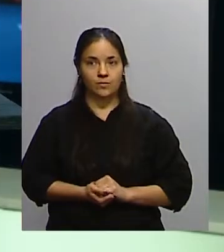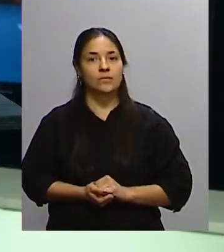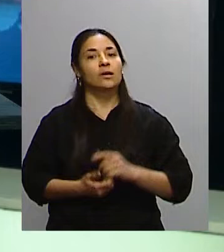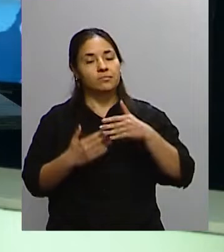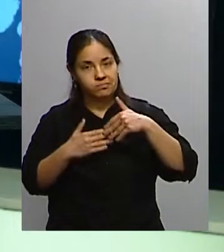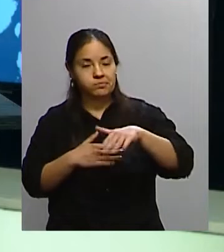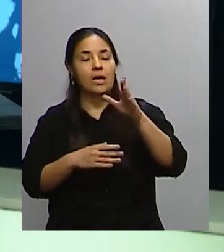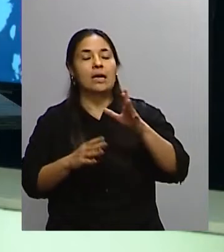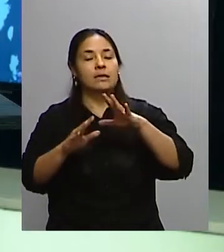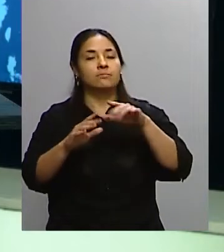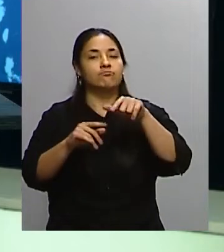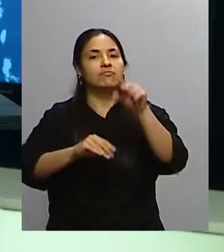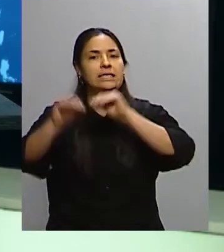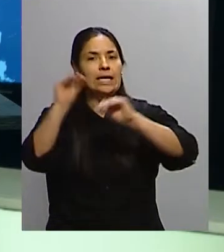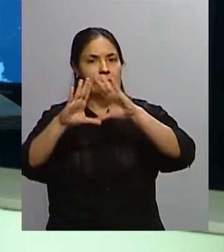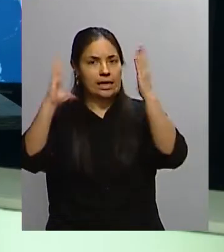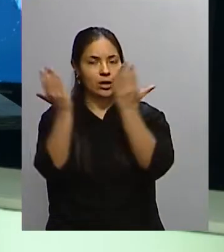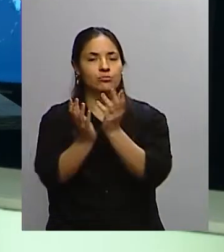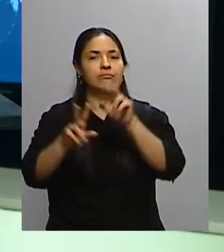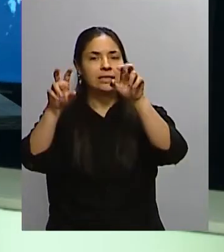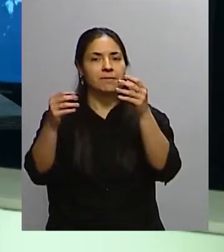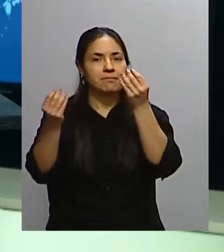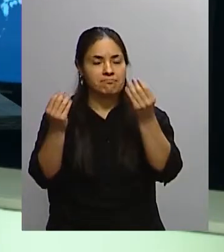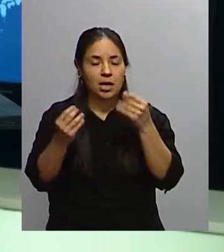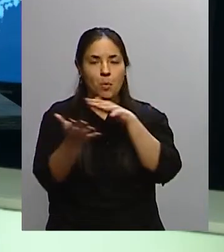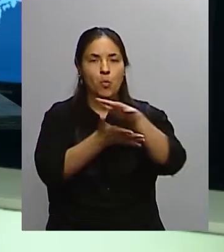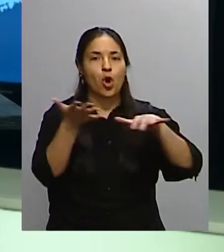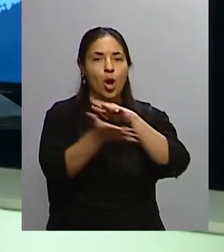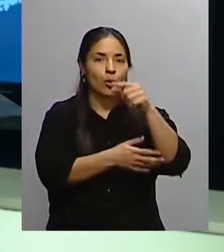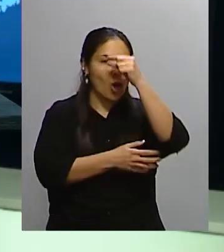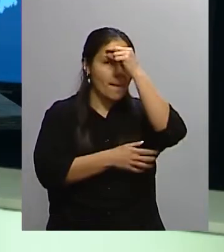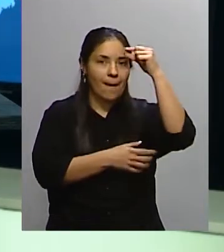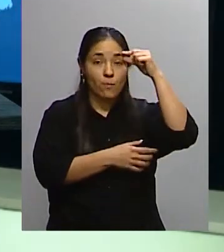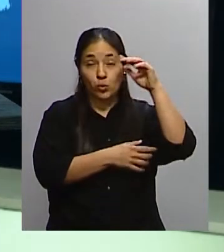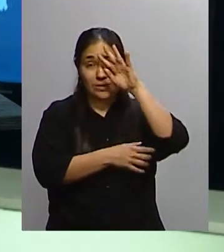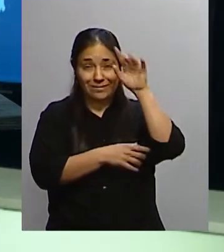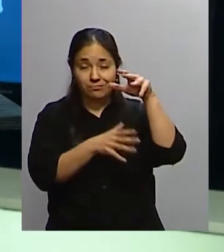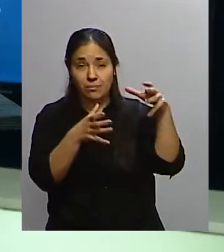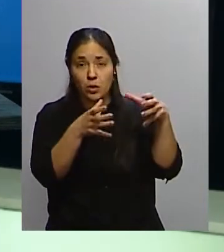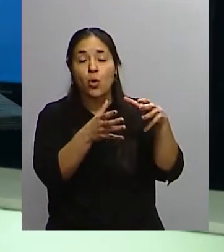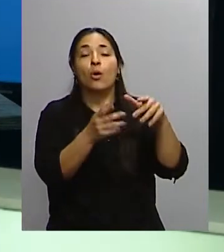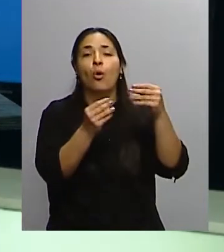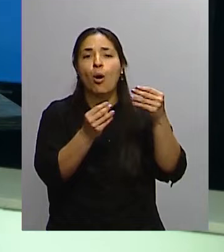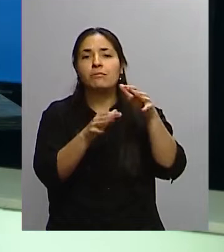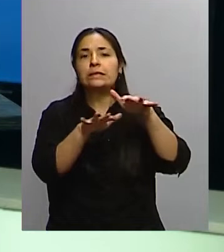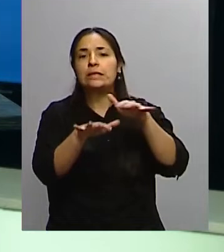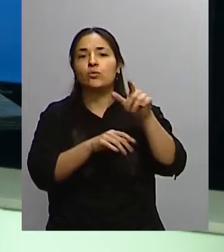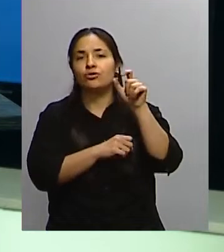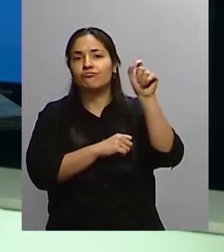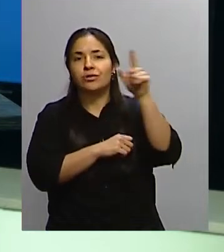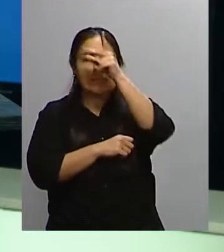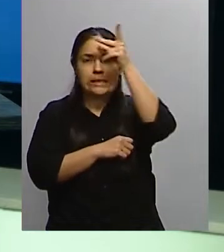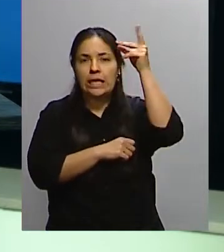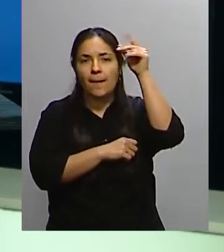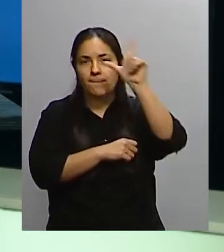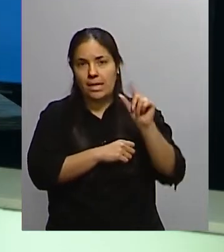Seguimos aquí en Chat Internacional hablando del pueblo mapuche y de la situación, cómo vive el pueblo mapuche en el vecino país. Lo seguimos haciendo y analizando